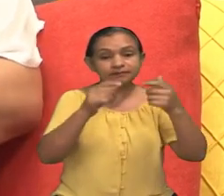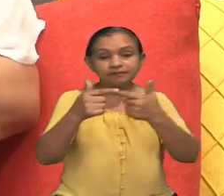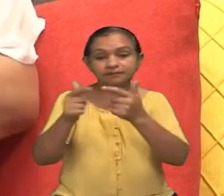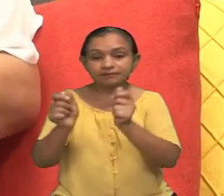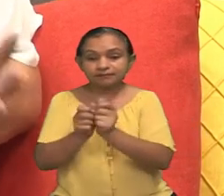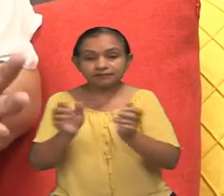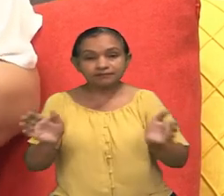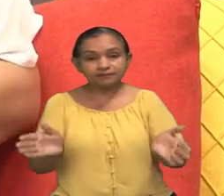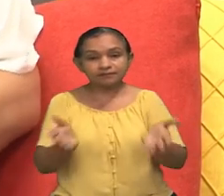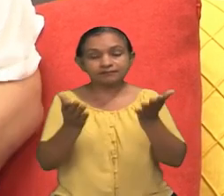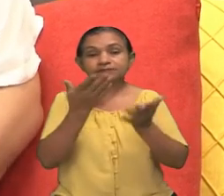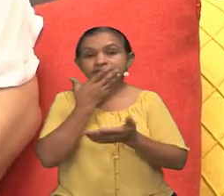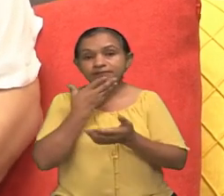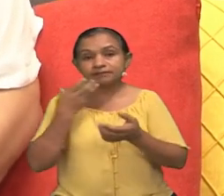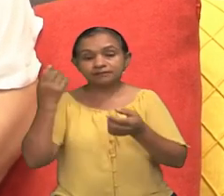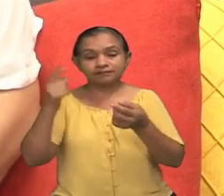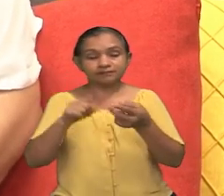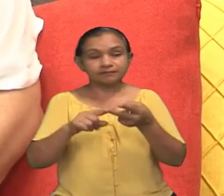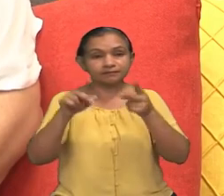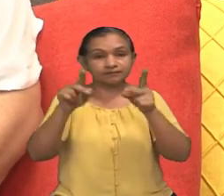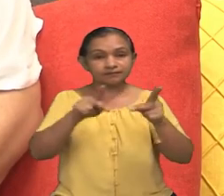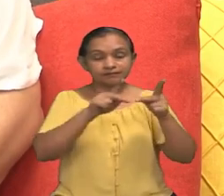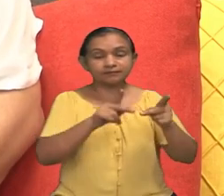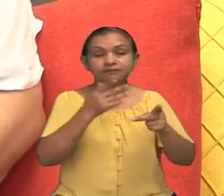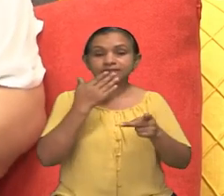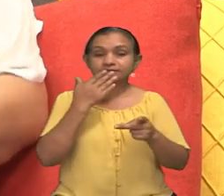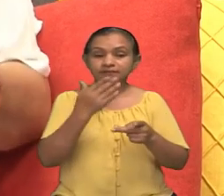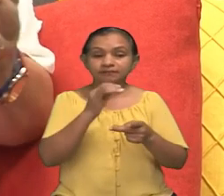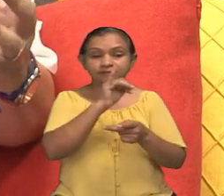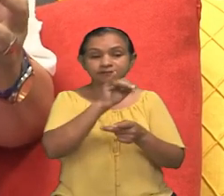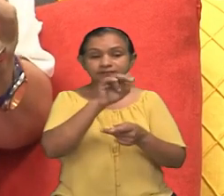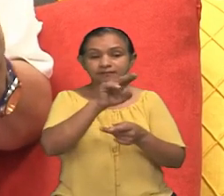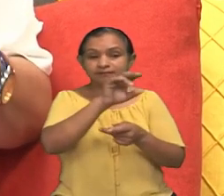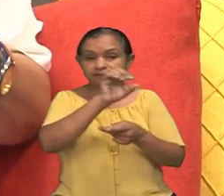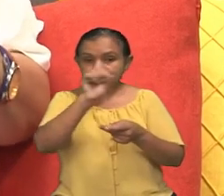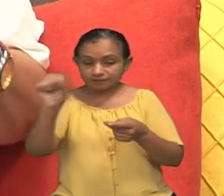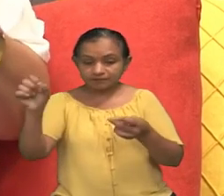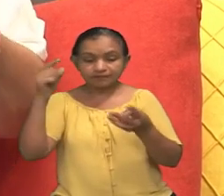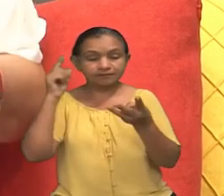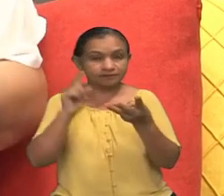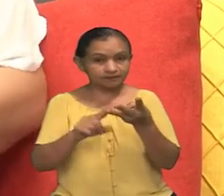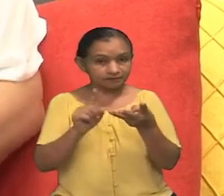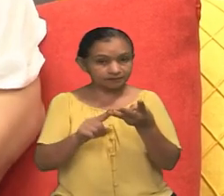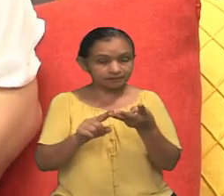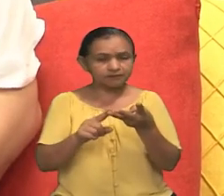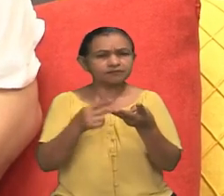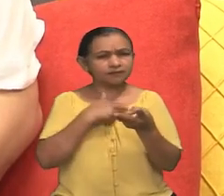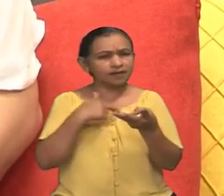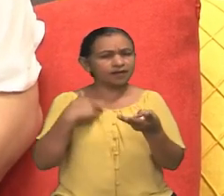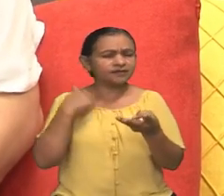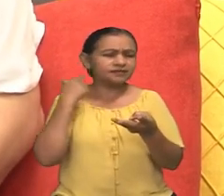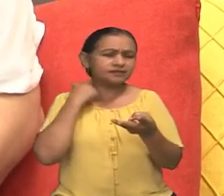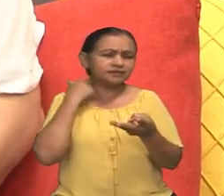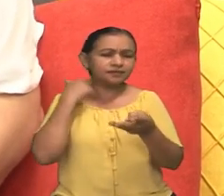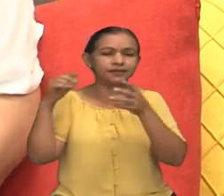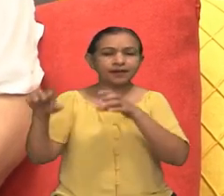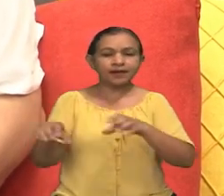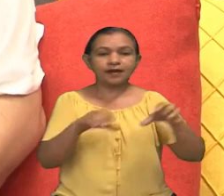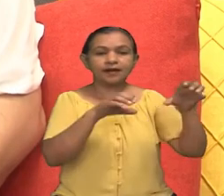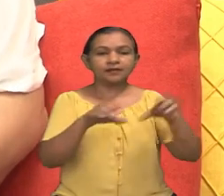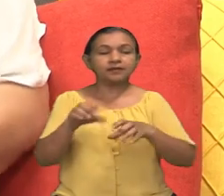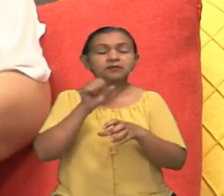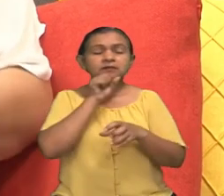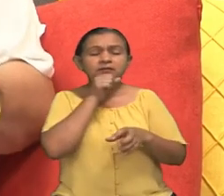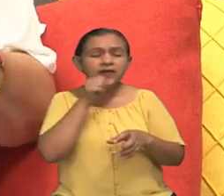las instituciones del Sistema Nacional para el Bienestar Social, hacemos actividades para involucrarlos a